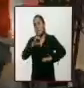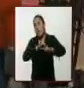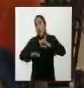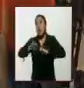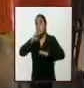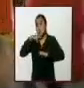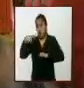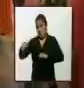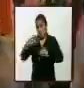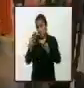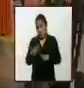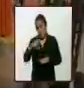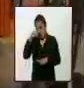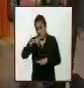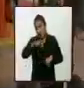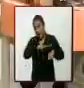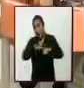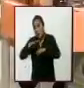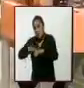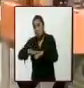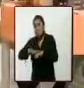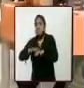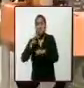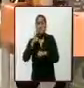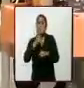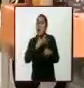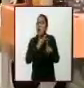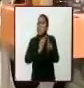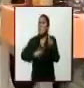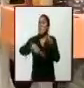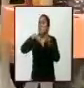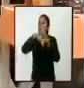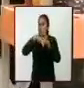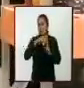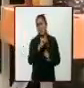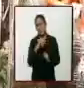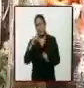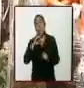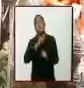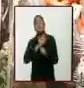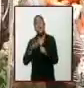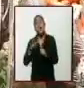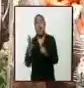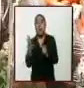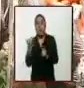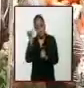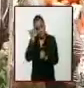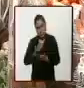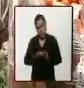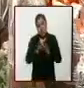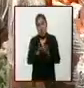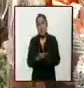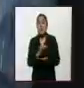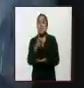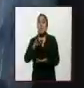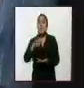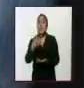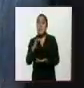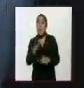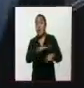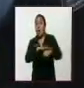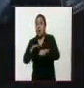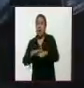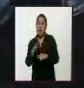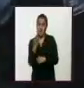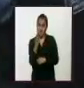y del propio Banco de México, hay indicadores que han dado saldos positivos. Uno de ellos fue el presentado por el INEGI, que informó que durante